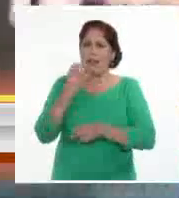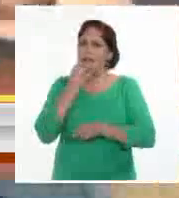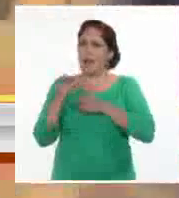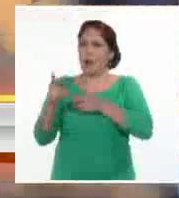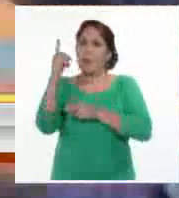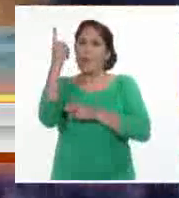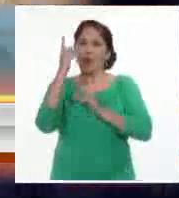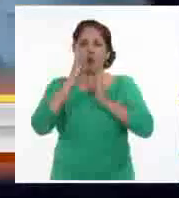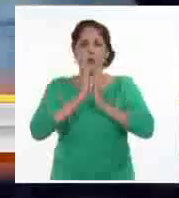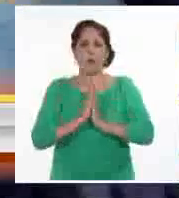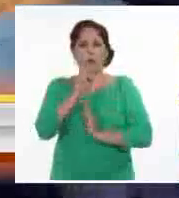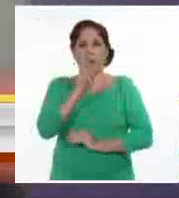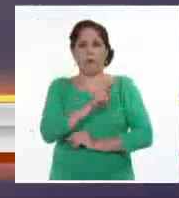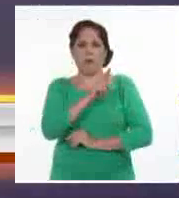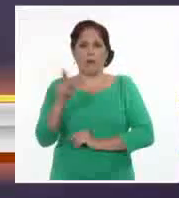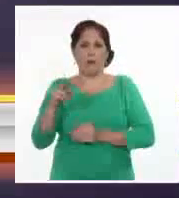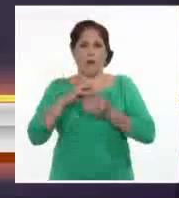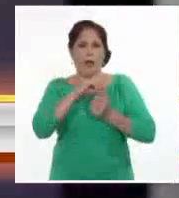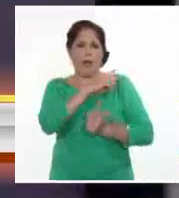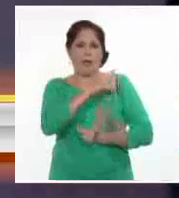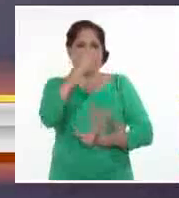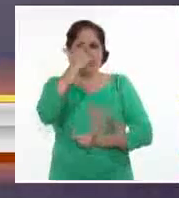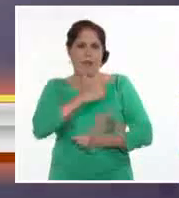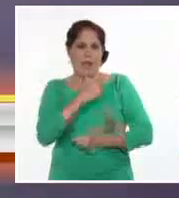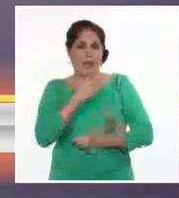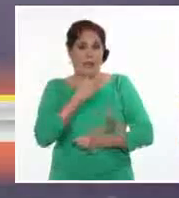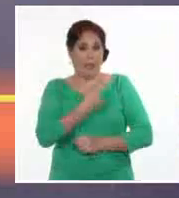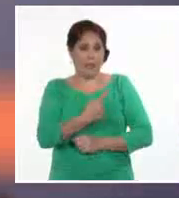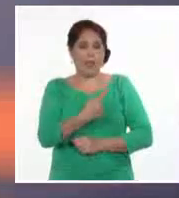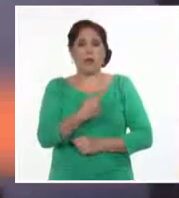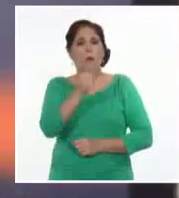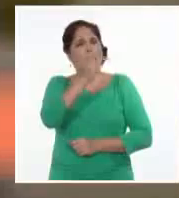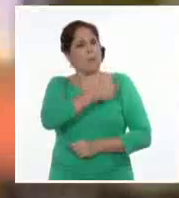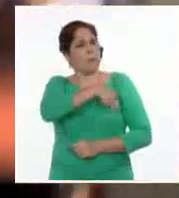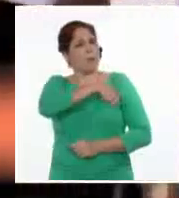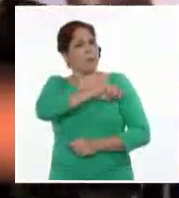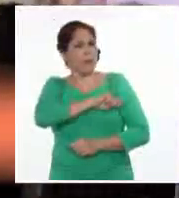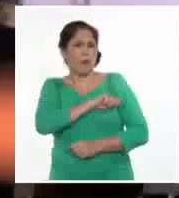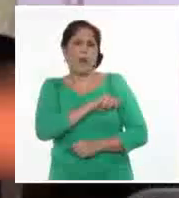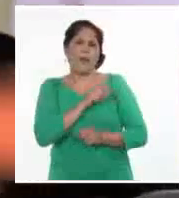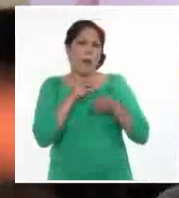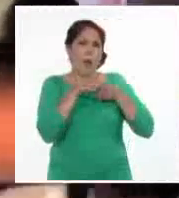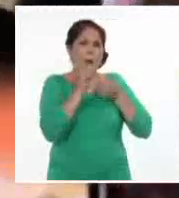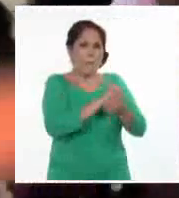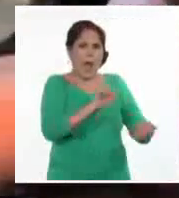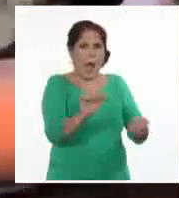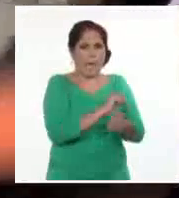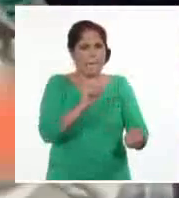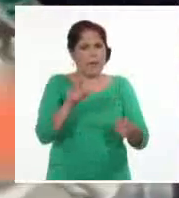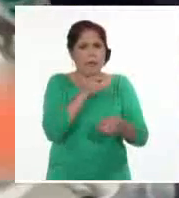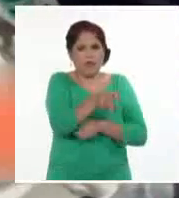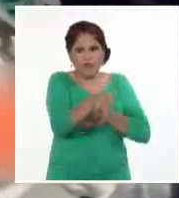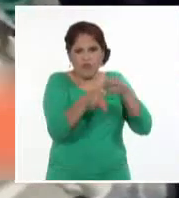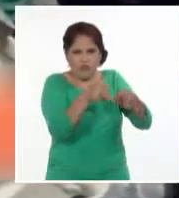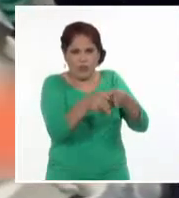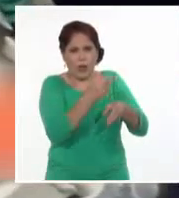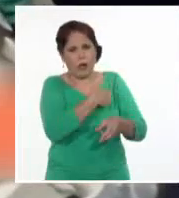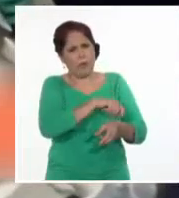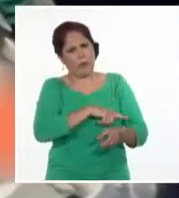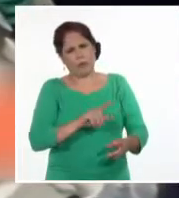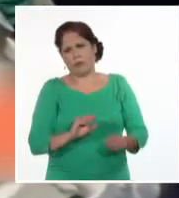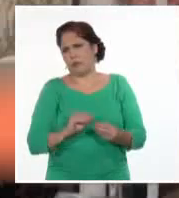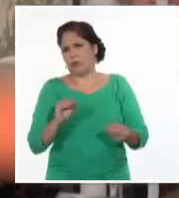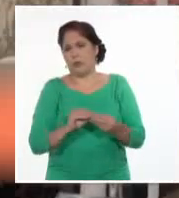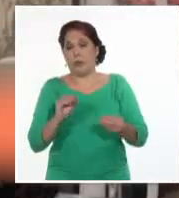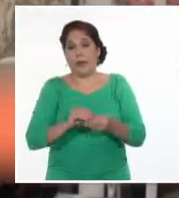parroquia católica en Gaza. Según el sumo pontífice, los civiles desarmados son objeto de bombardeos y tiroteos, y esto sucede incluso dentro